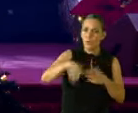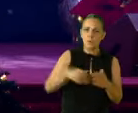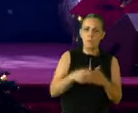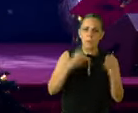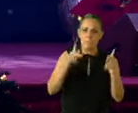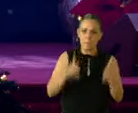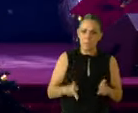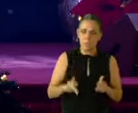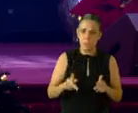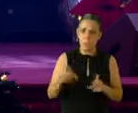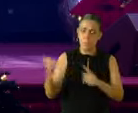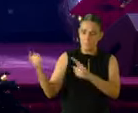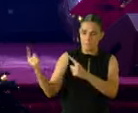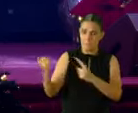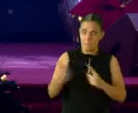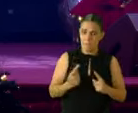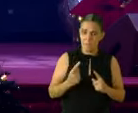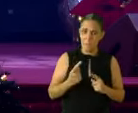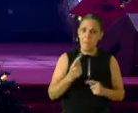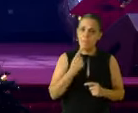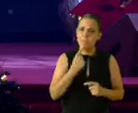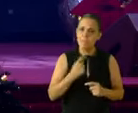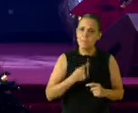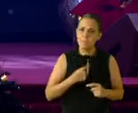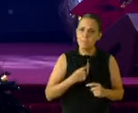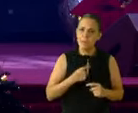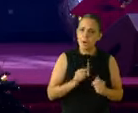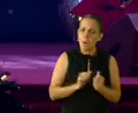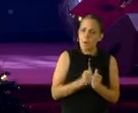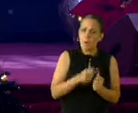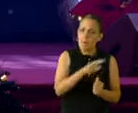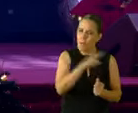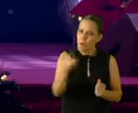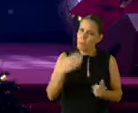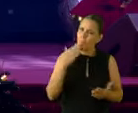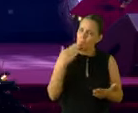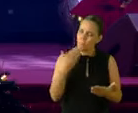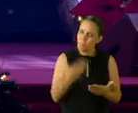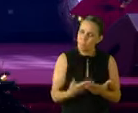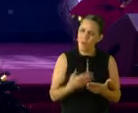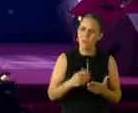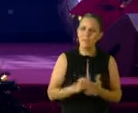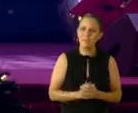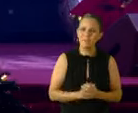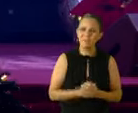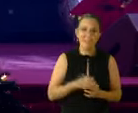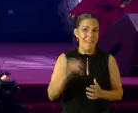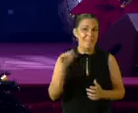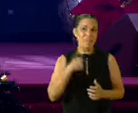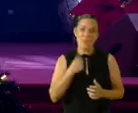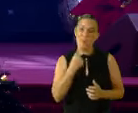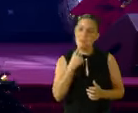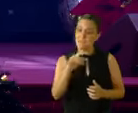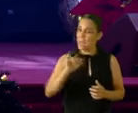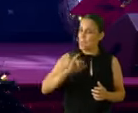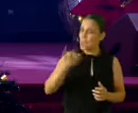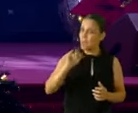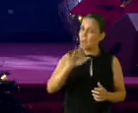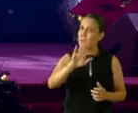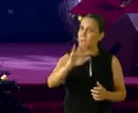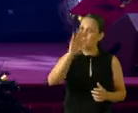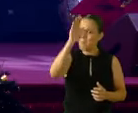decirme que cómo eran ellos de bueno. Yo le dije, bueno, según la madre, alaba.